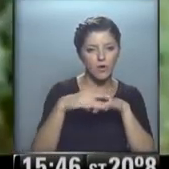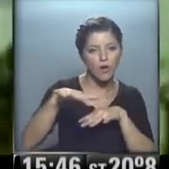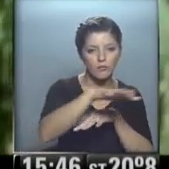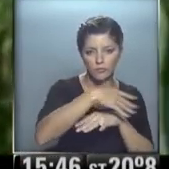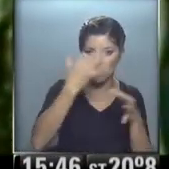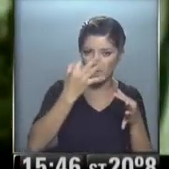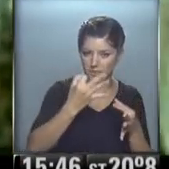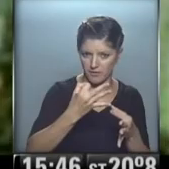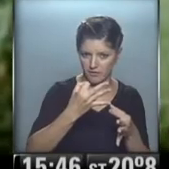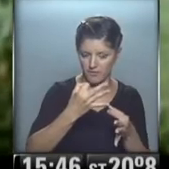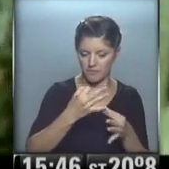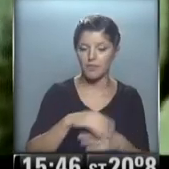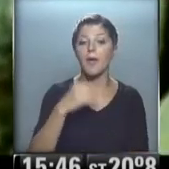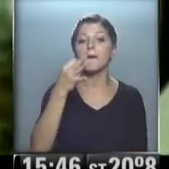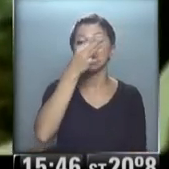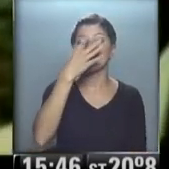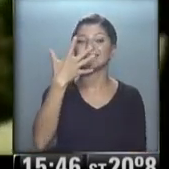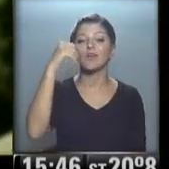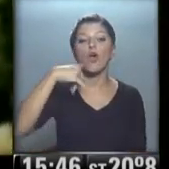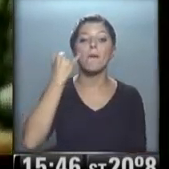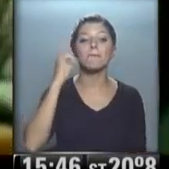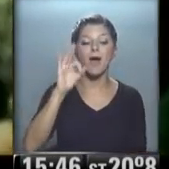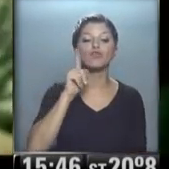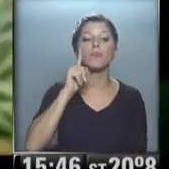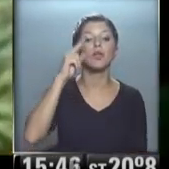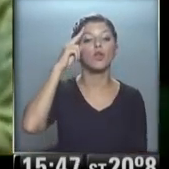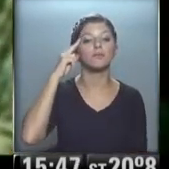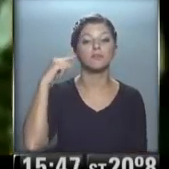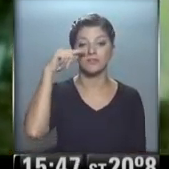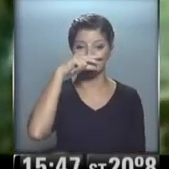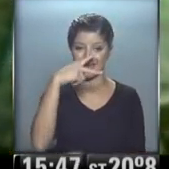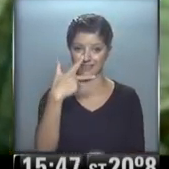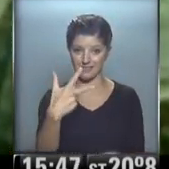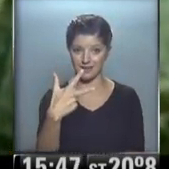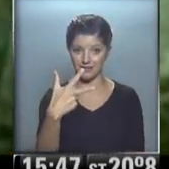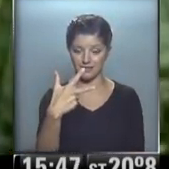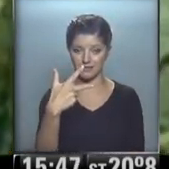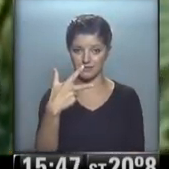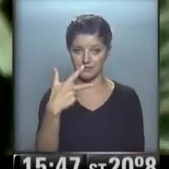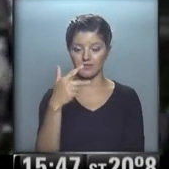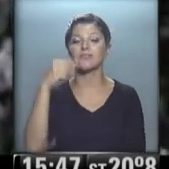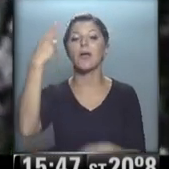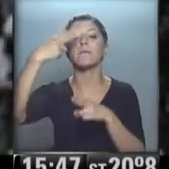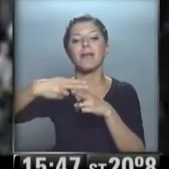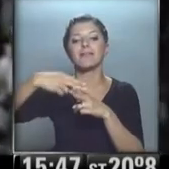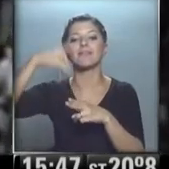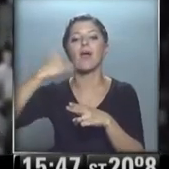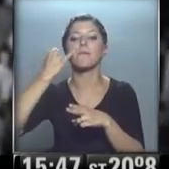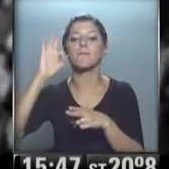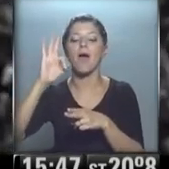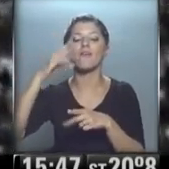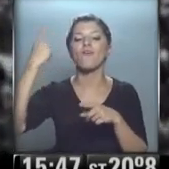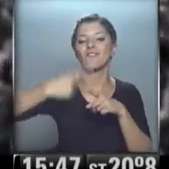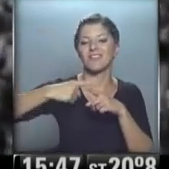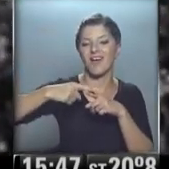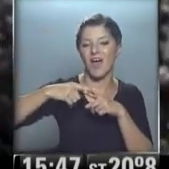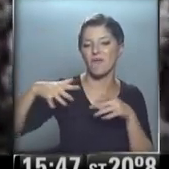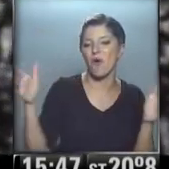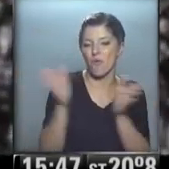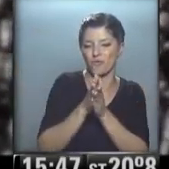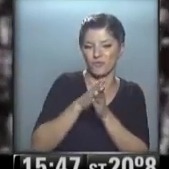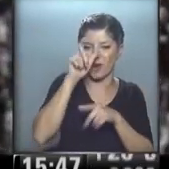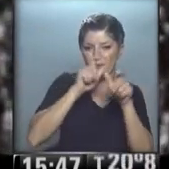tiempo. El 25 de mayo de 1973, lo encontró en la Plaza de Mayo festejando junto al pueblo